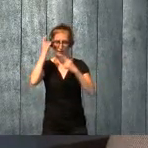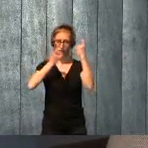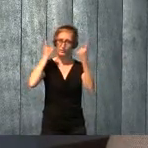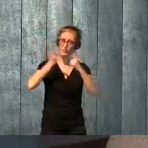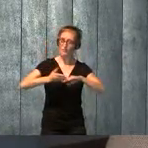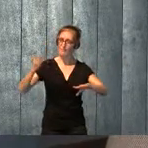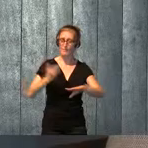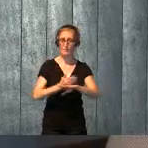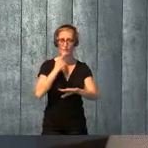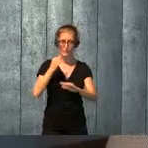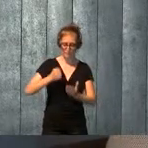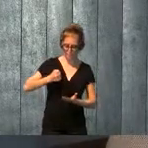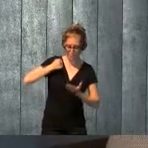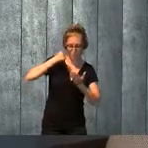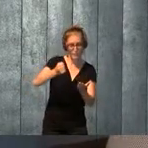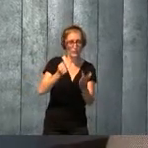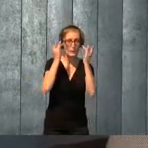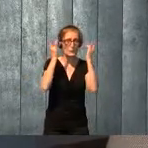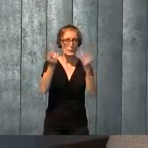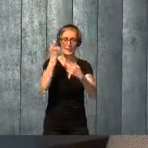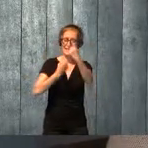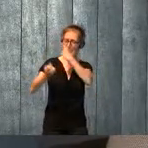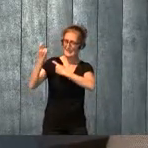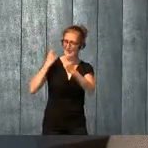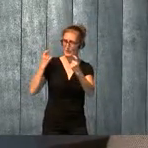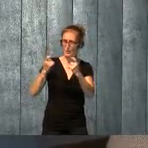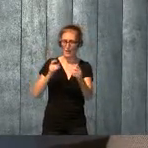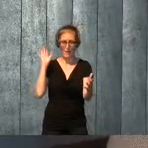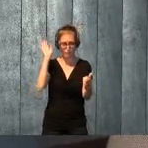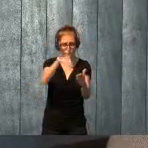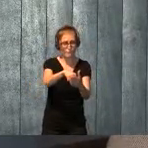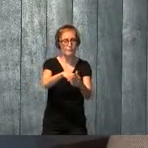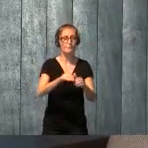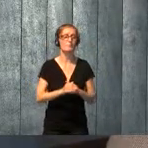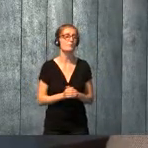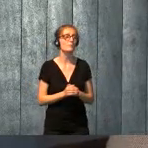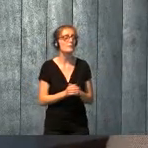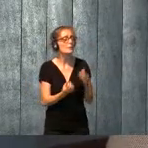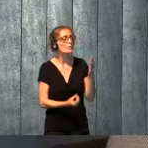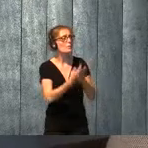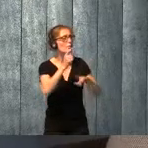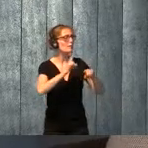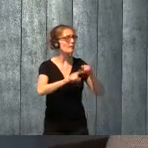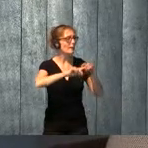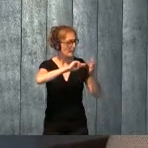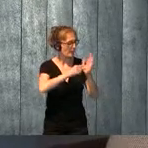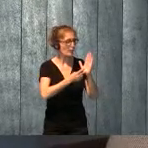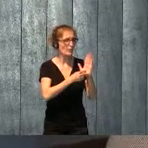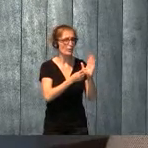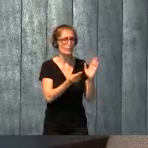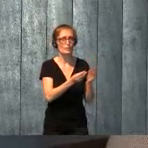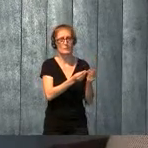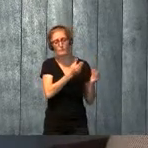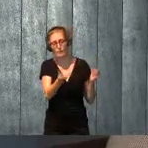histórico, donde hayamos incorporado nuevos materiales y tecnologías que hagan que sea posible reducir el consumo